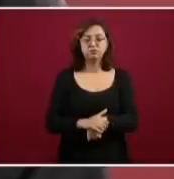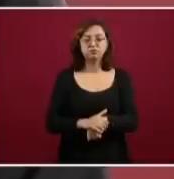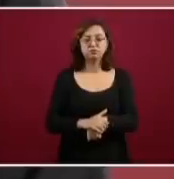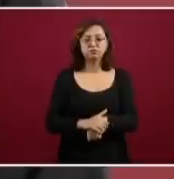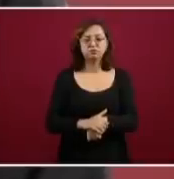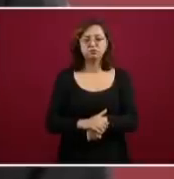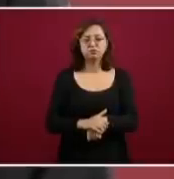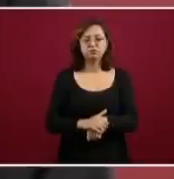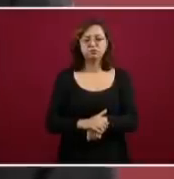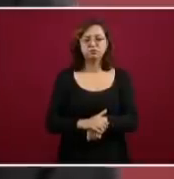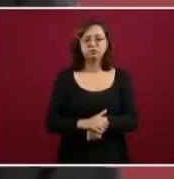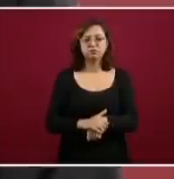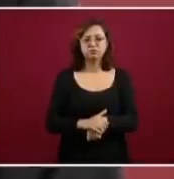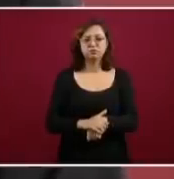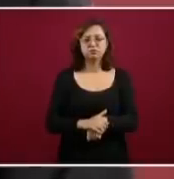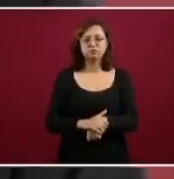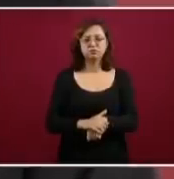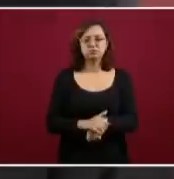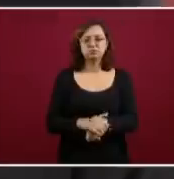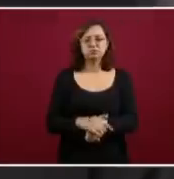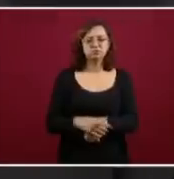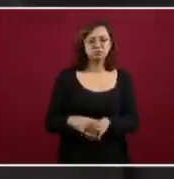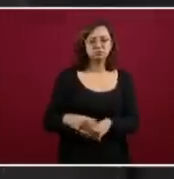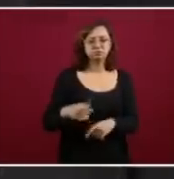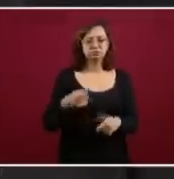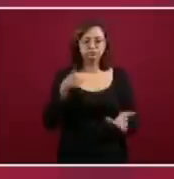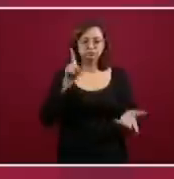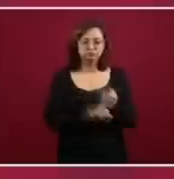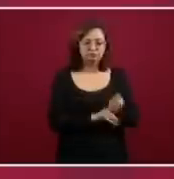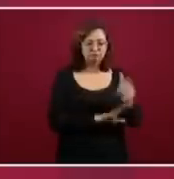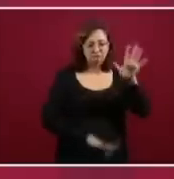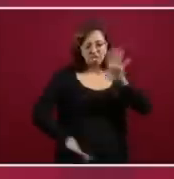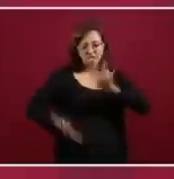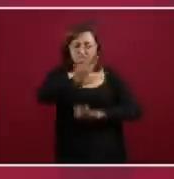a los que están manipulando